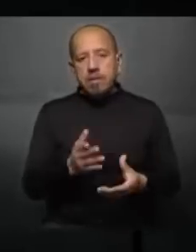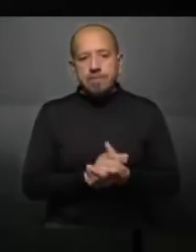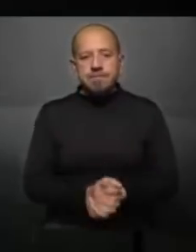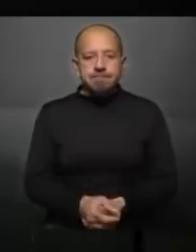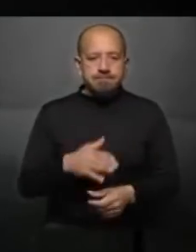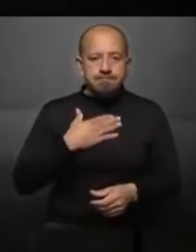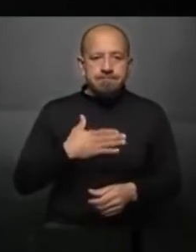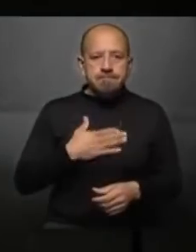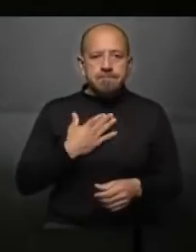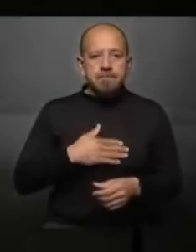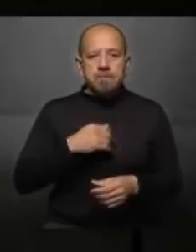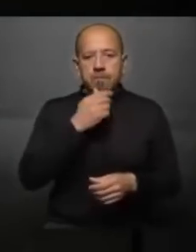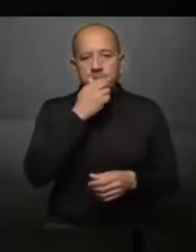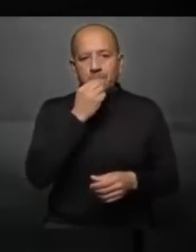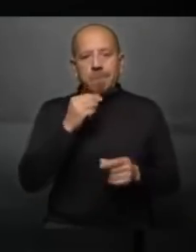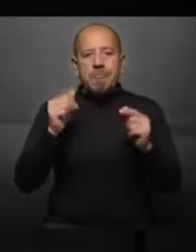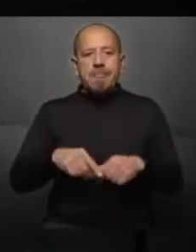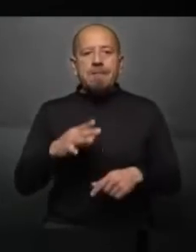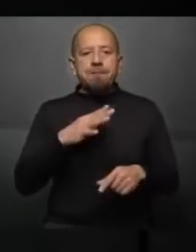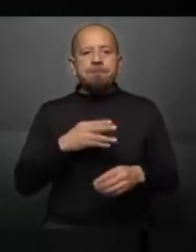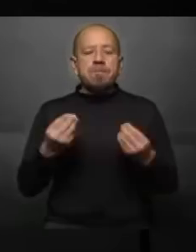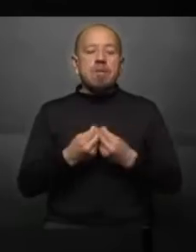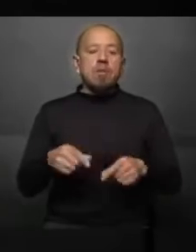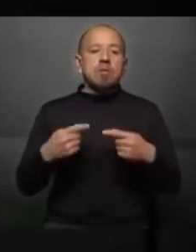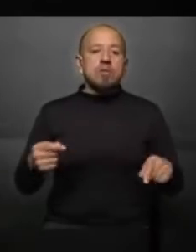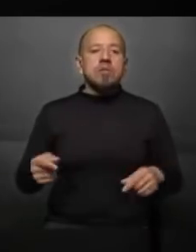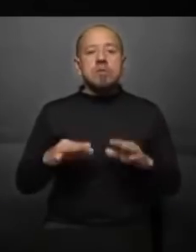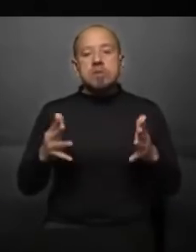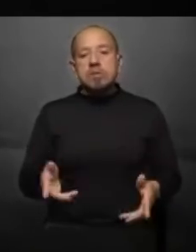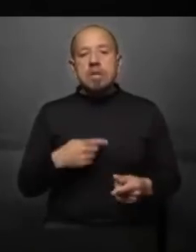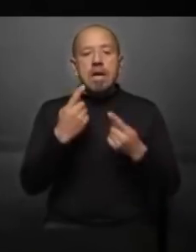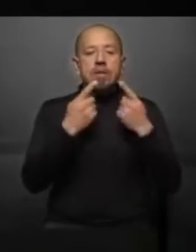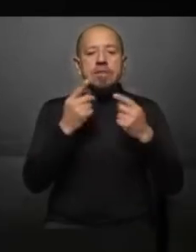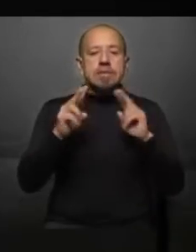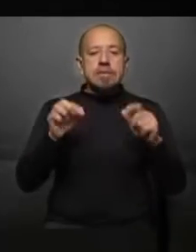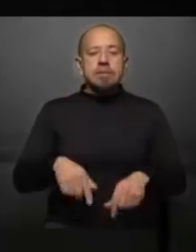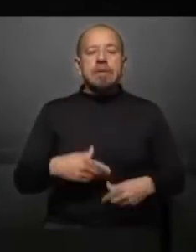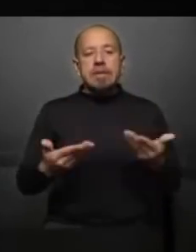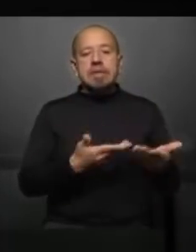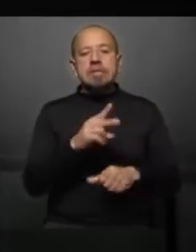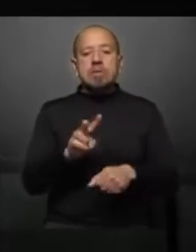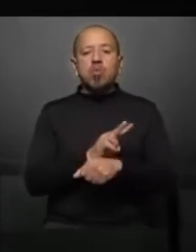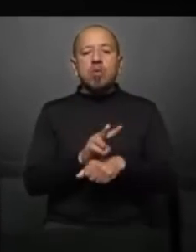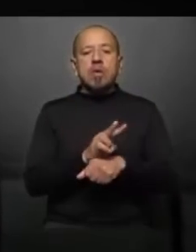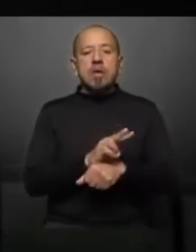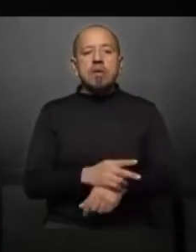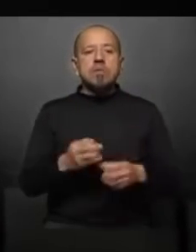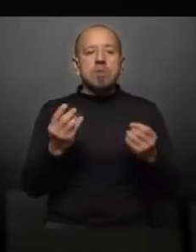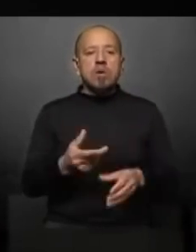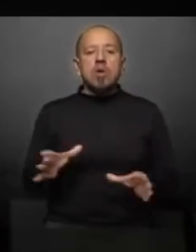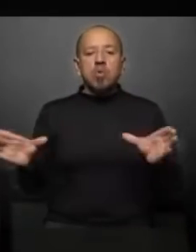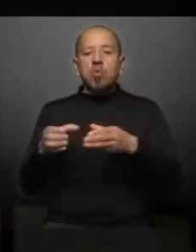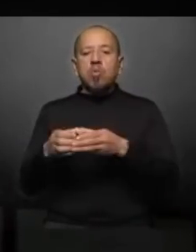Cómo andas bien y vos muy bien programa movido el de hoy vamos a hablar de seguridad y de convivencia ciudadana porque el colectivo la vida vale